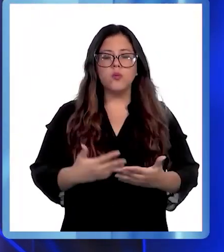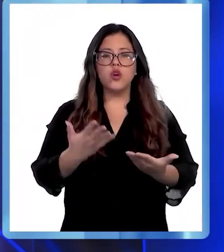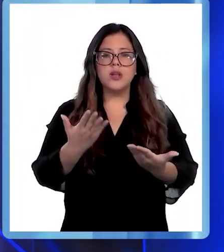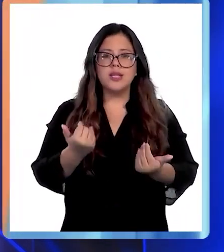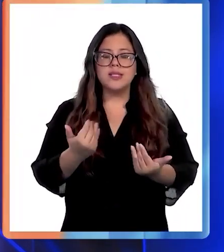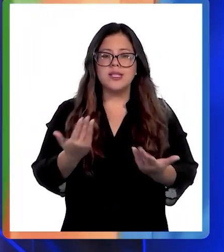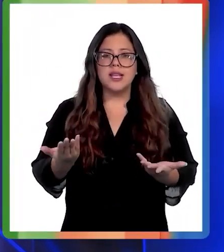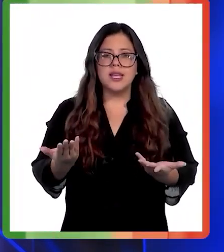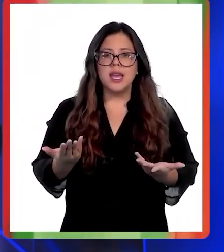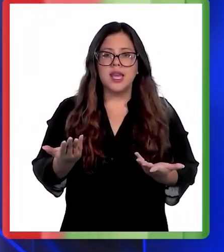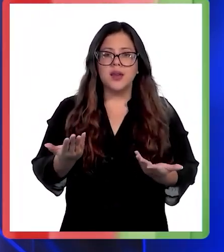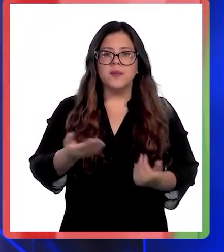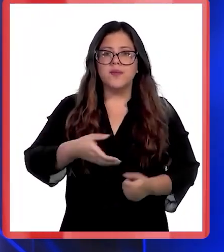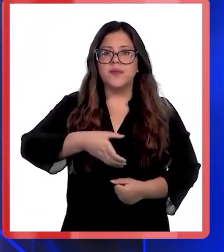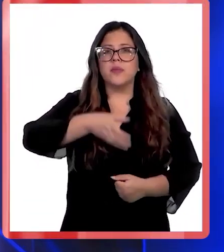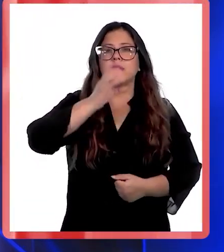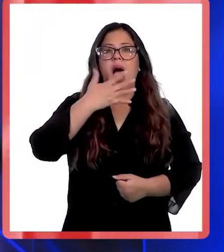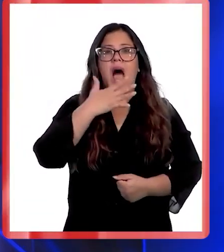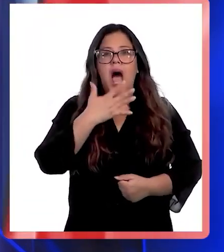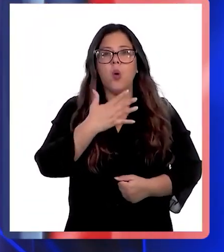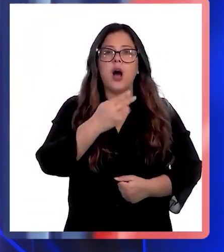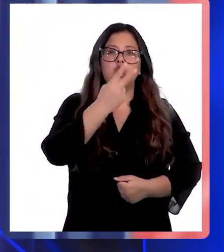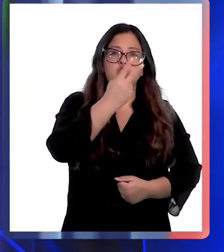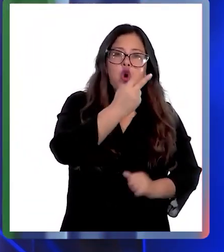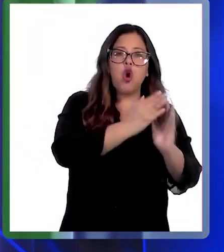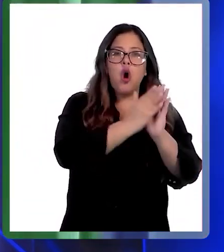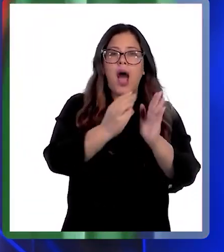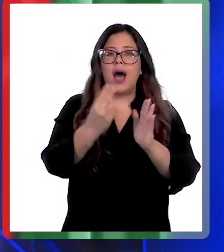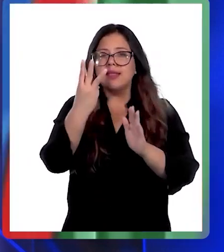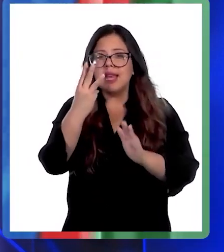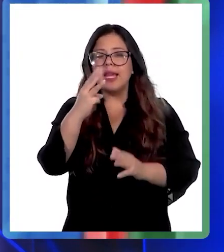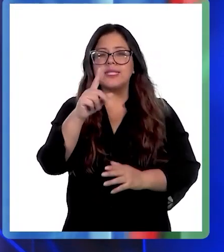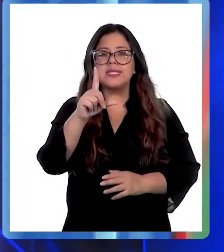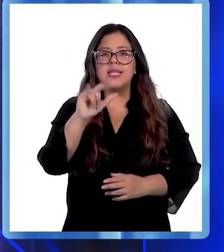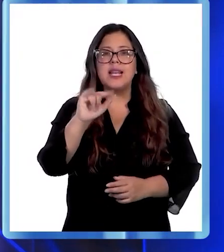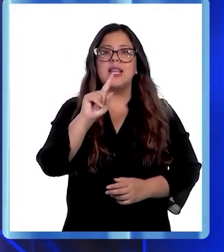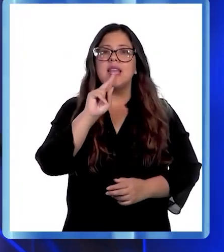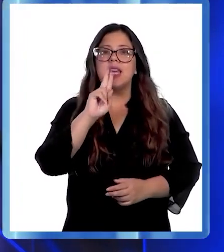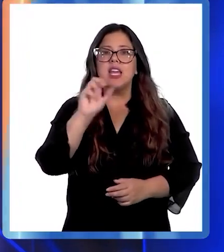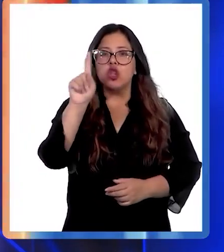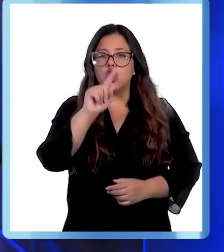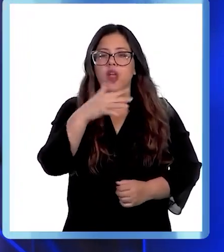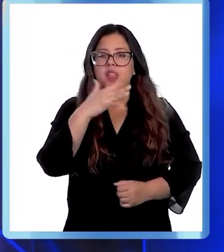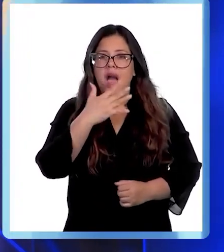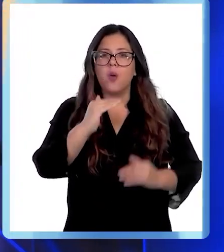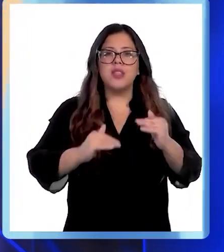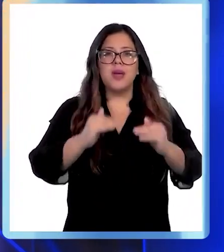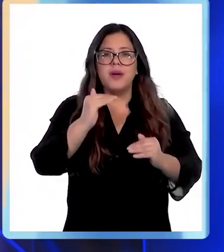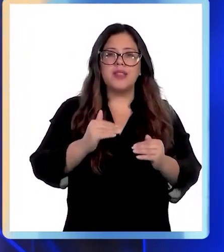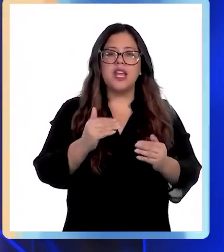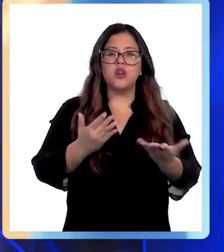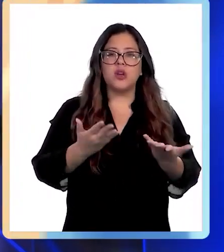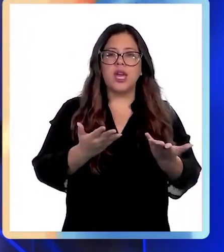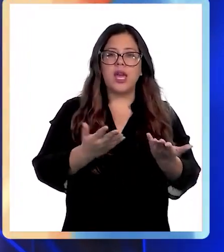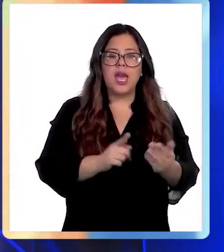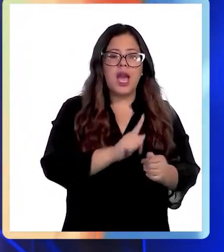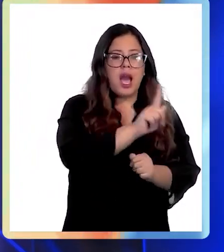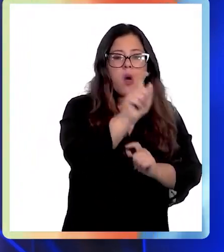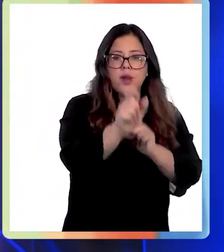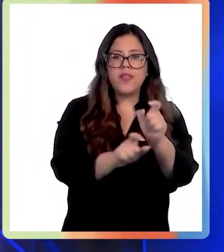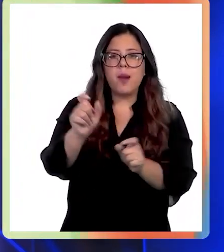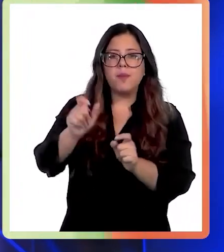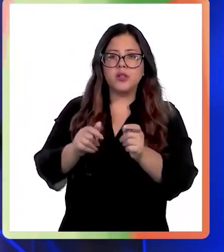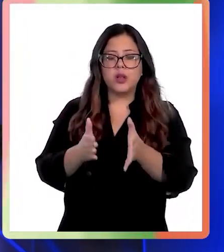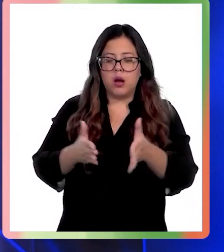una media de agua que va entre los 2, 3 litros de agua, dependiendo de cada uno de los cuerpos, tamaños, peso, etcétera. Esta